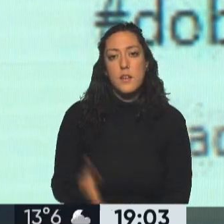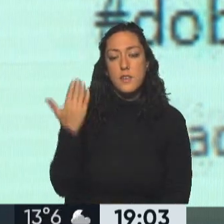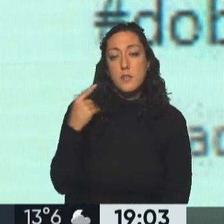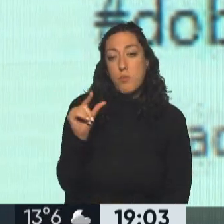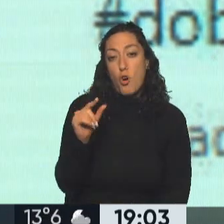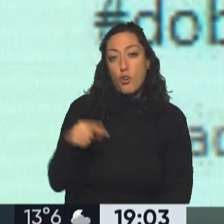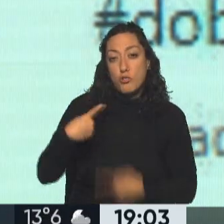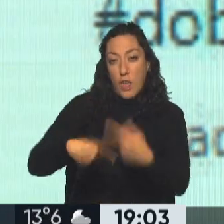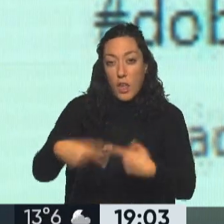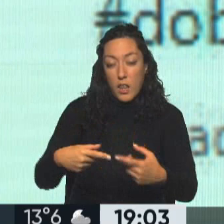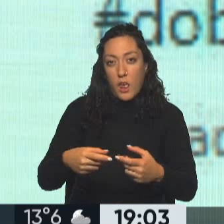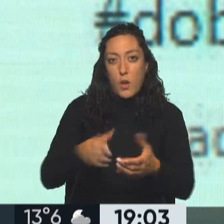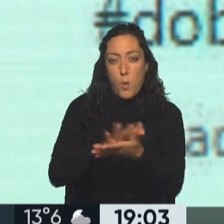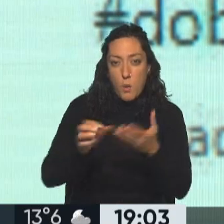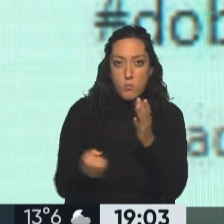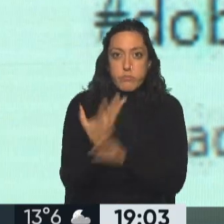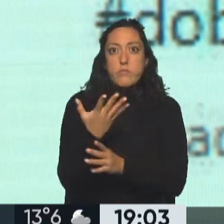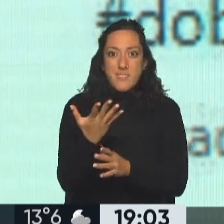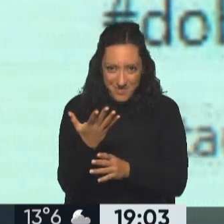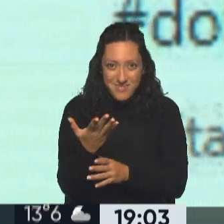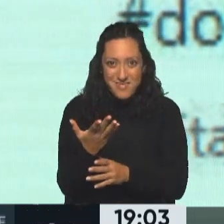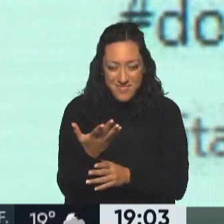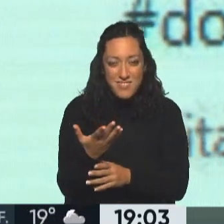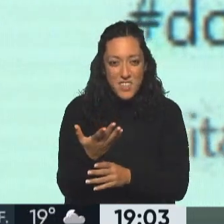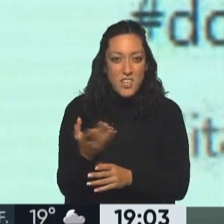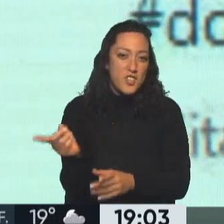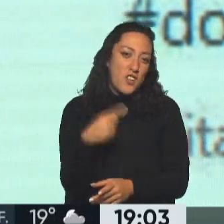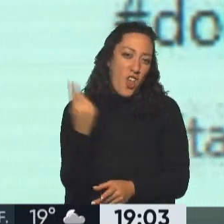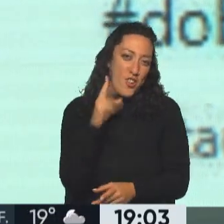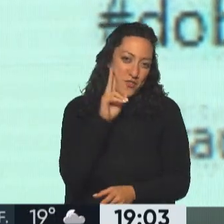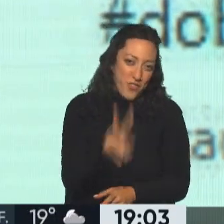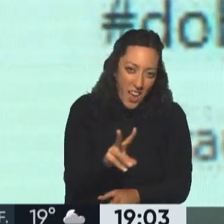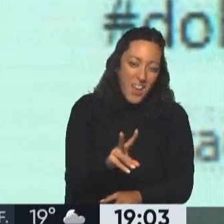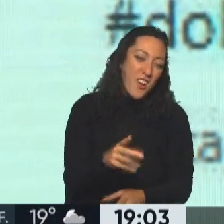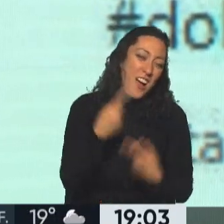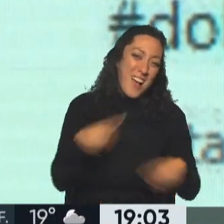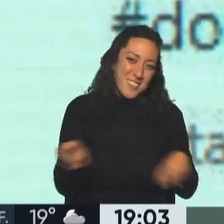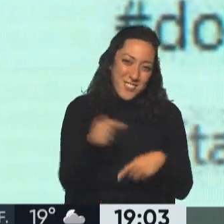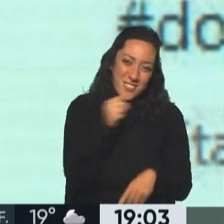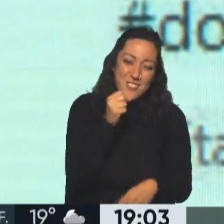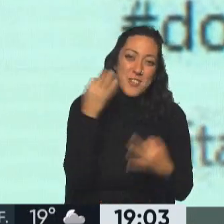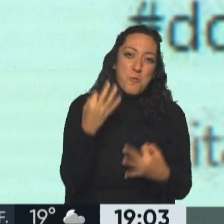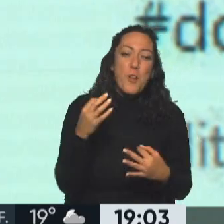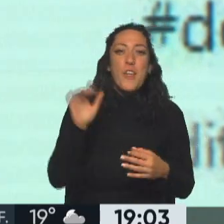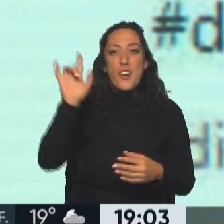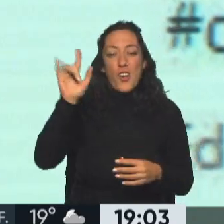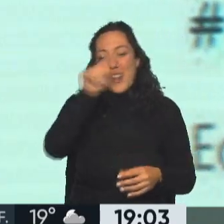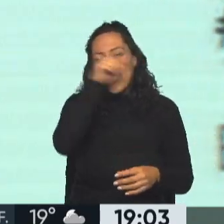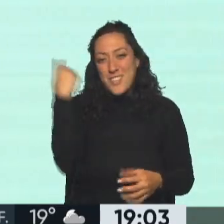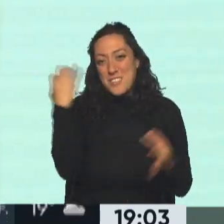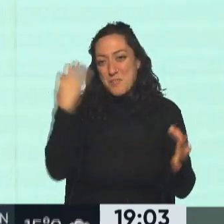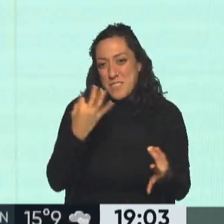creo que lo que la vieron las que la vieron están todos cantando alguna canción algún clásico del rack nacional Especialmente